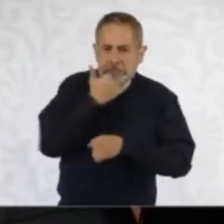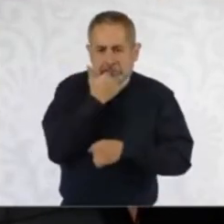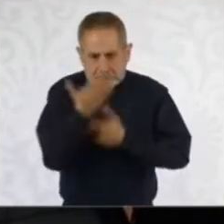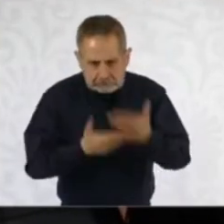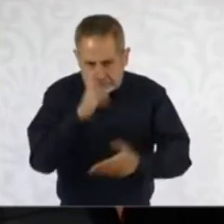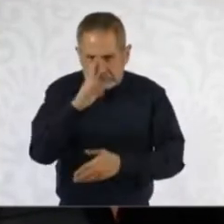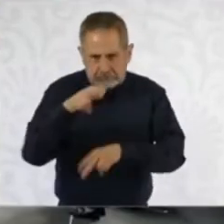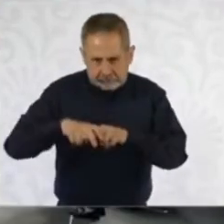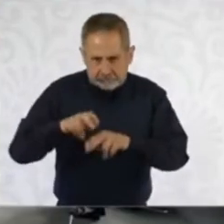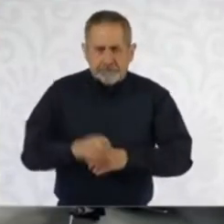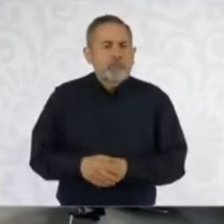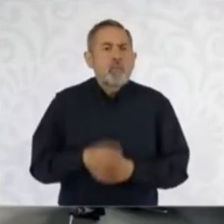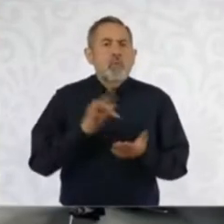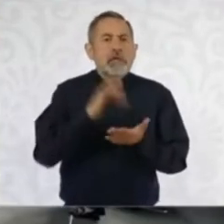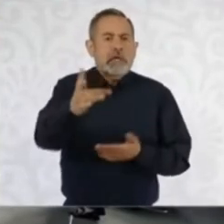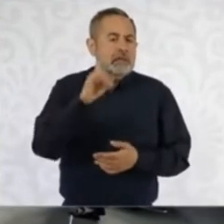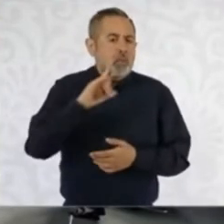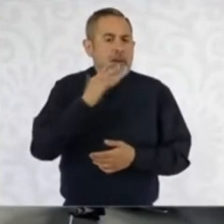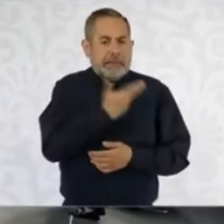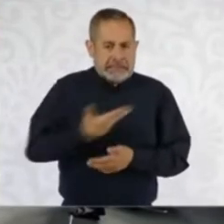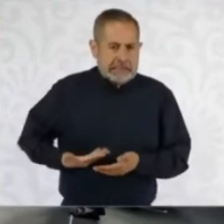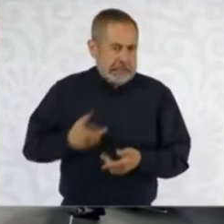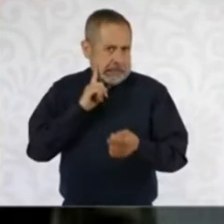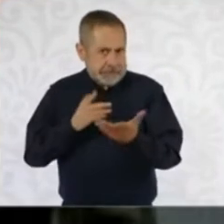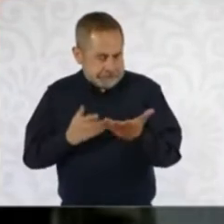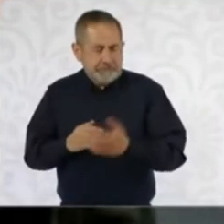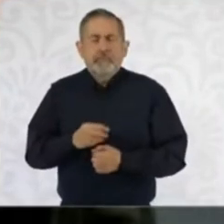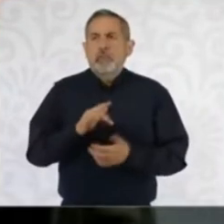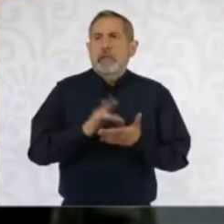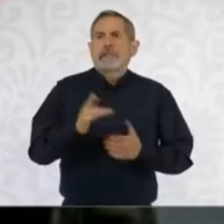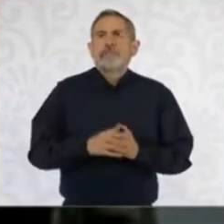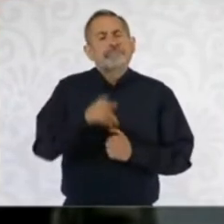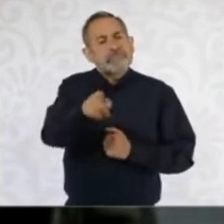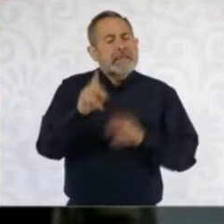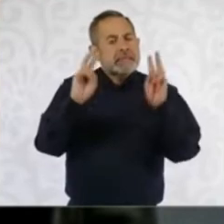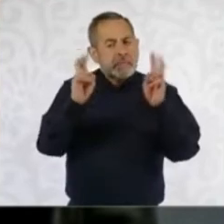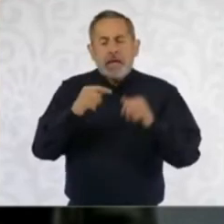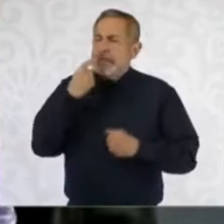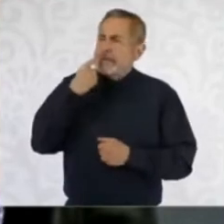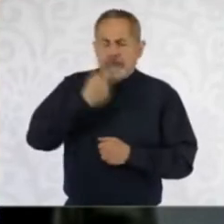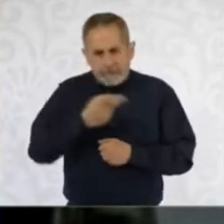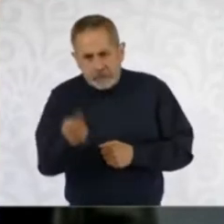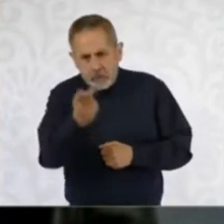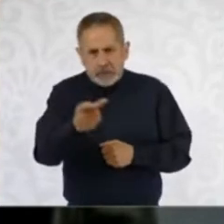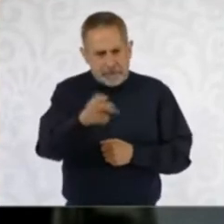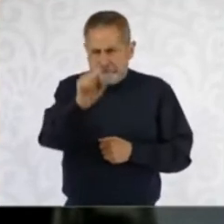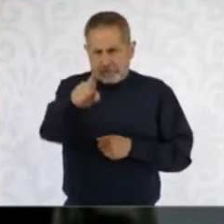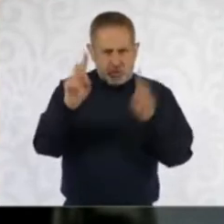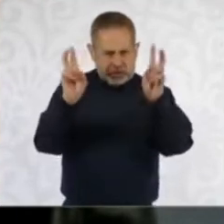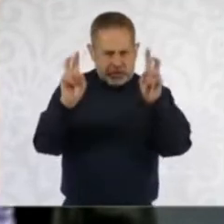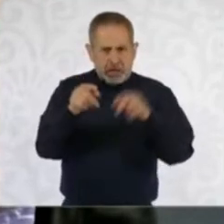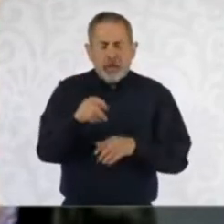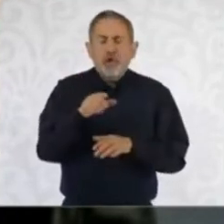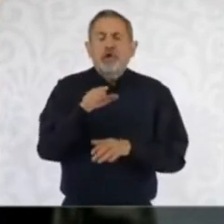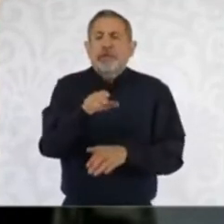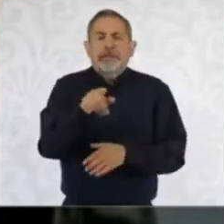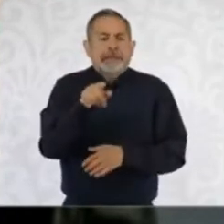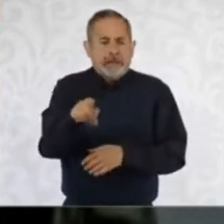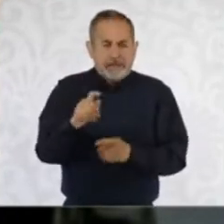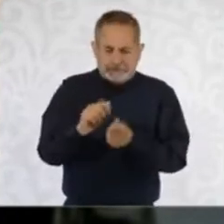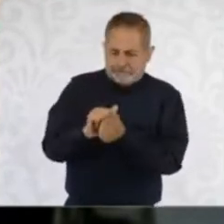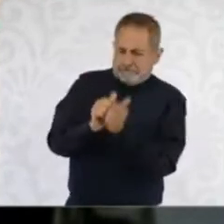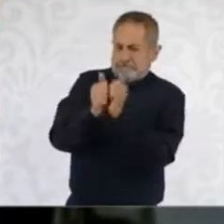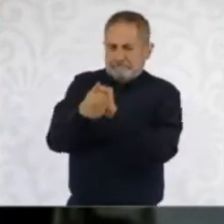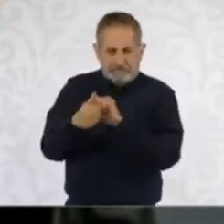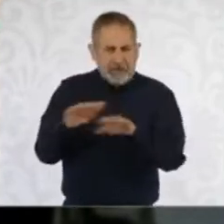Gracias, Presidenta. Precisamente del tema, quisiera preguntarle sobre esta transformación, porque es la